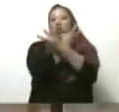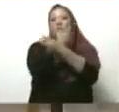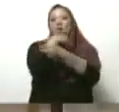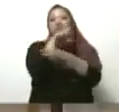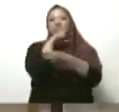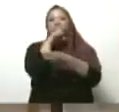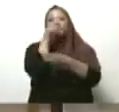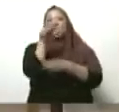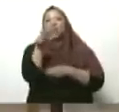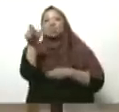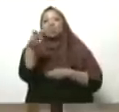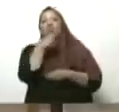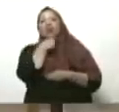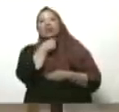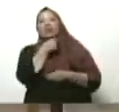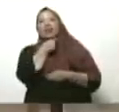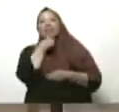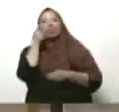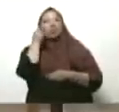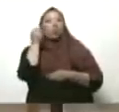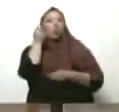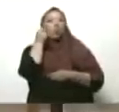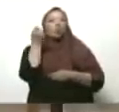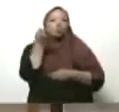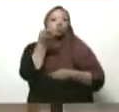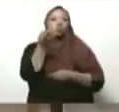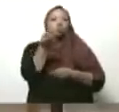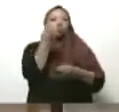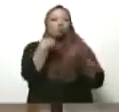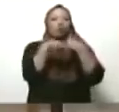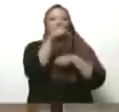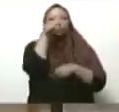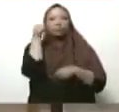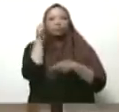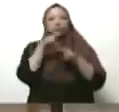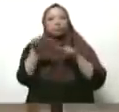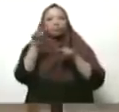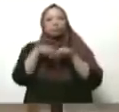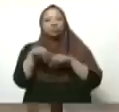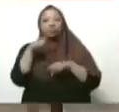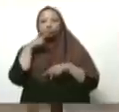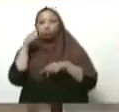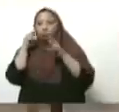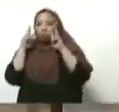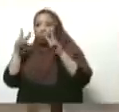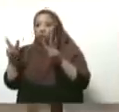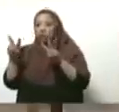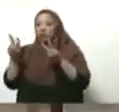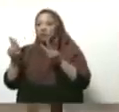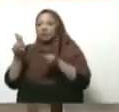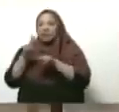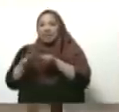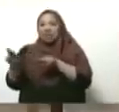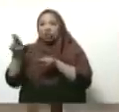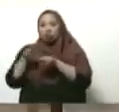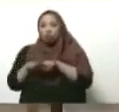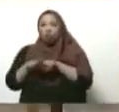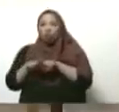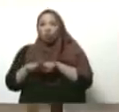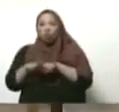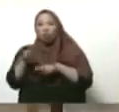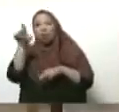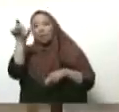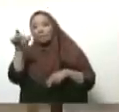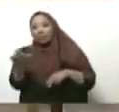dependiente incluso de los niños miren yo tengo testimonios de personas